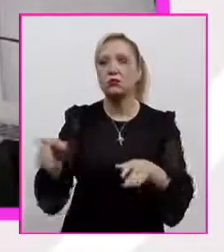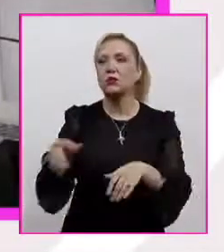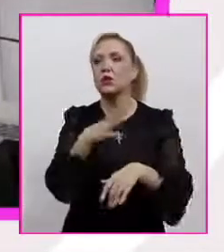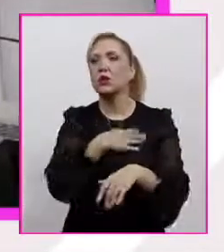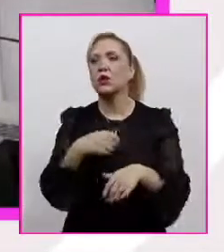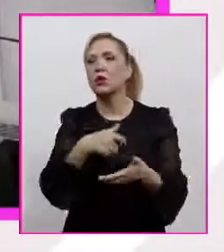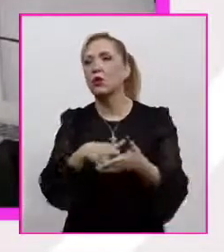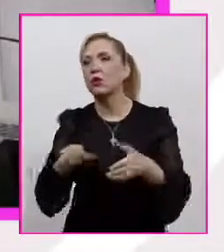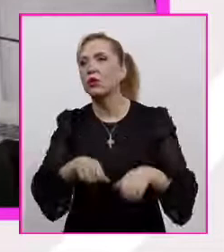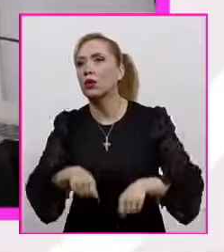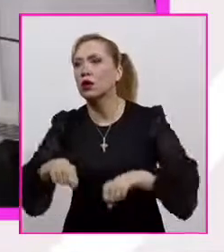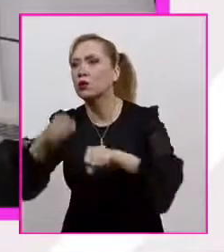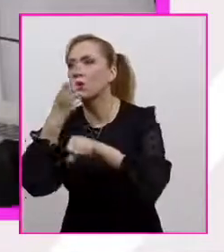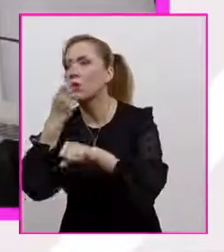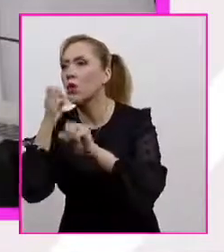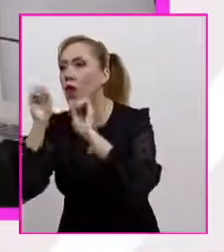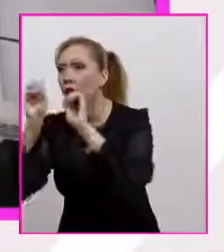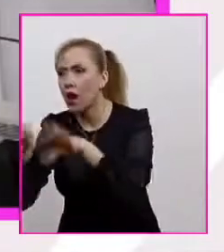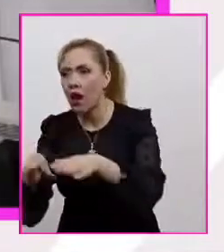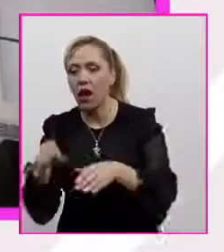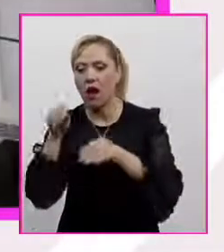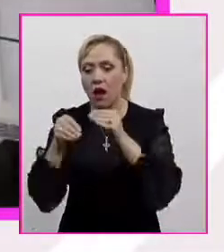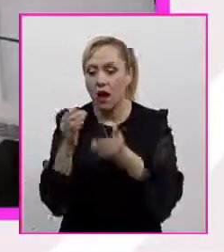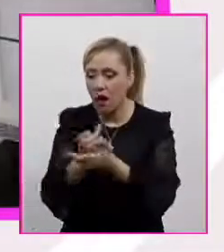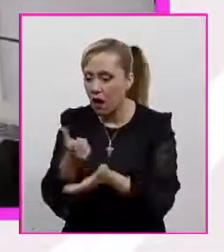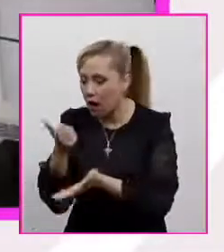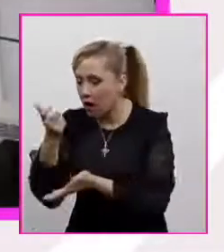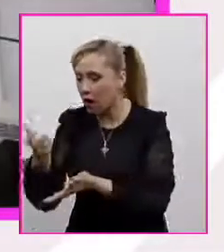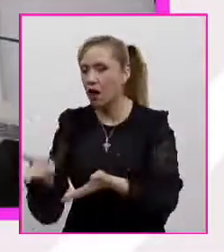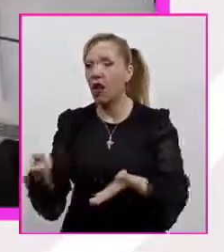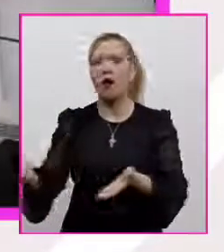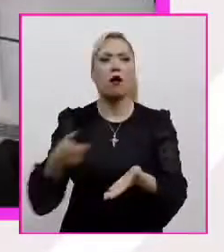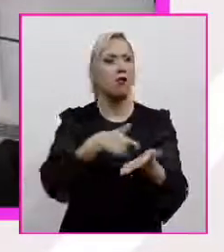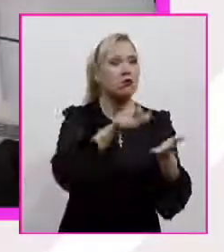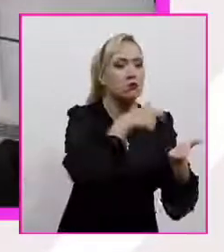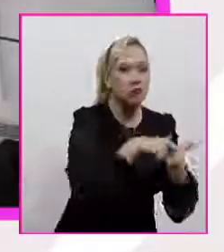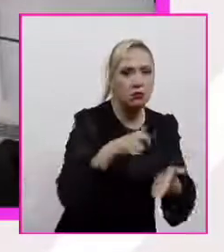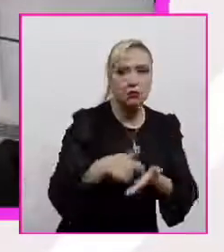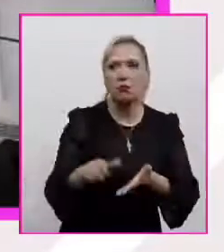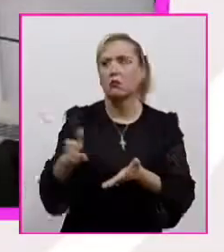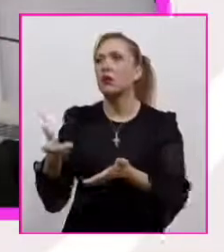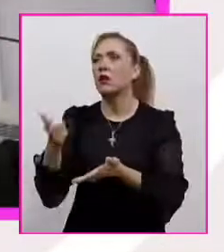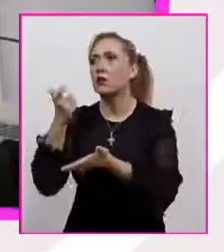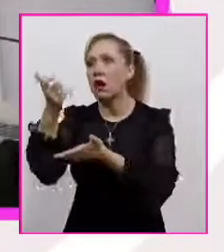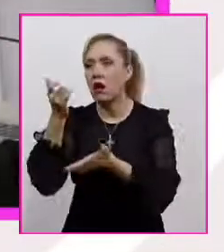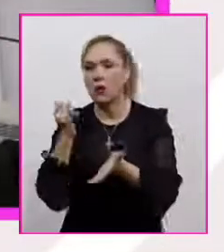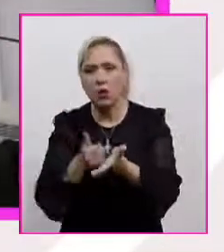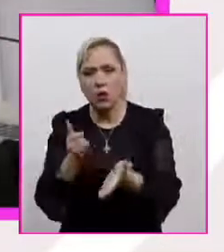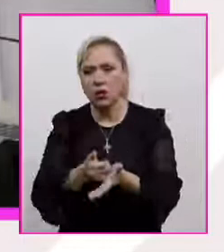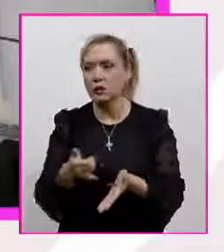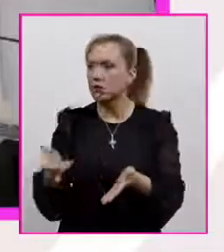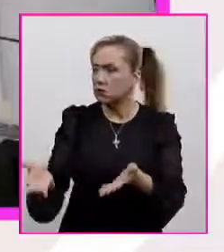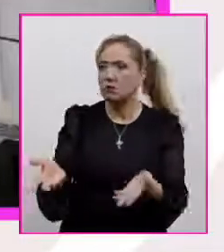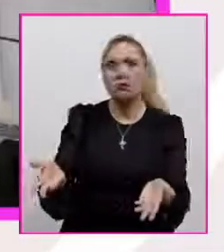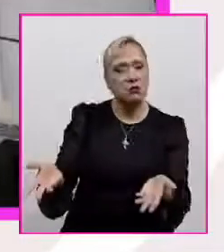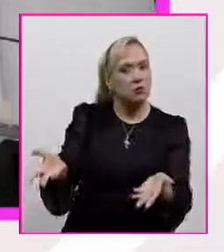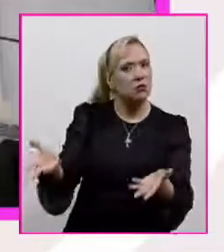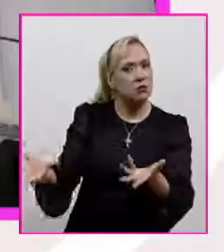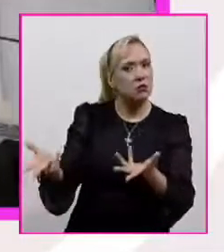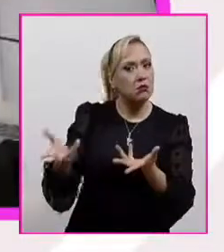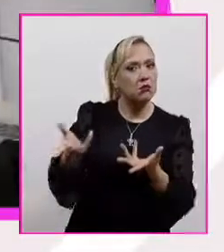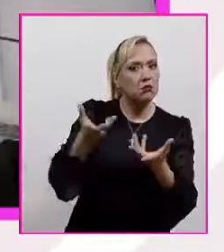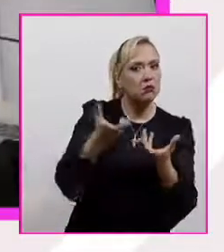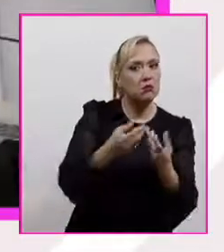comprando insumos para sus emprendimientos, están pagando impuestos, están todos los días involucrándose en las